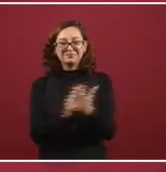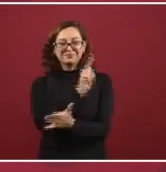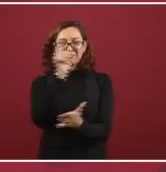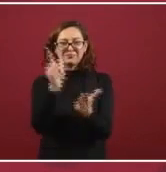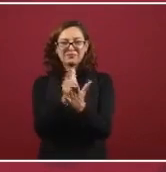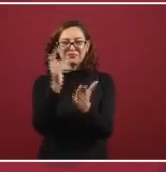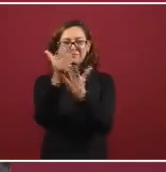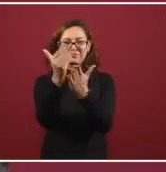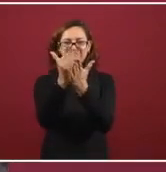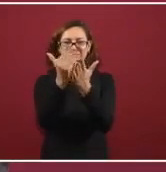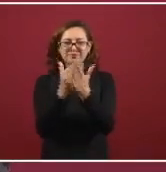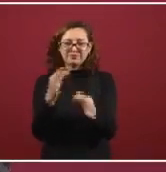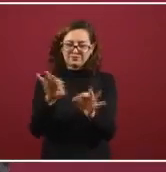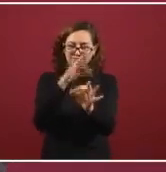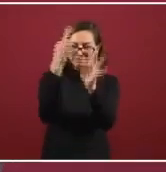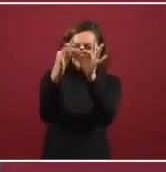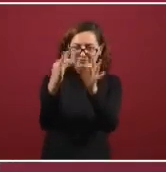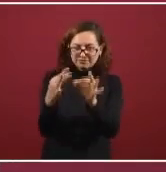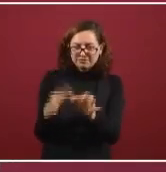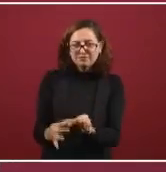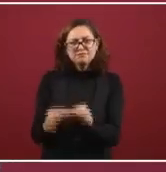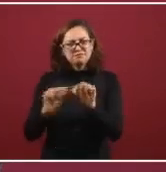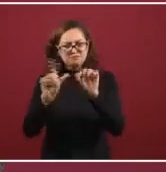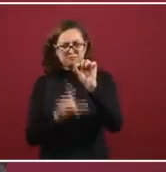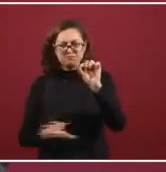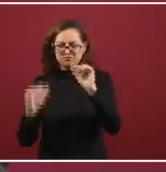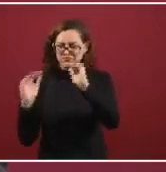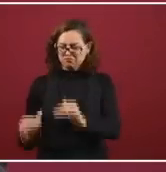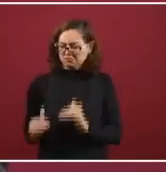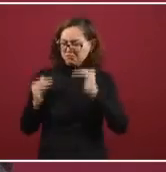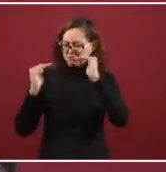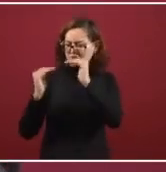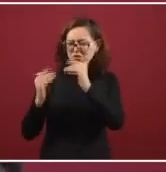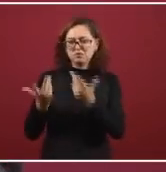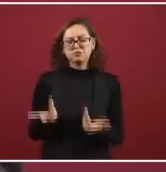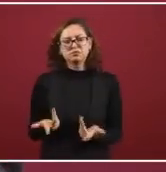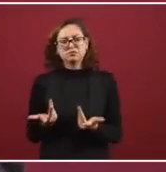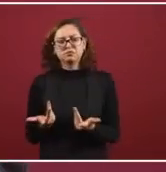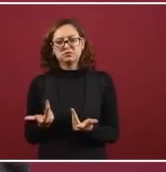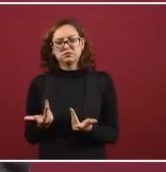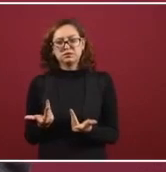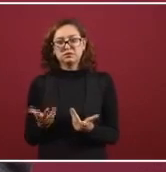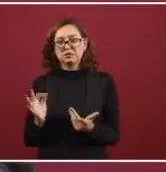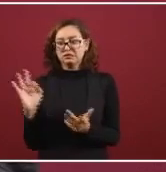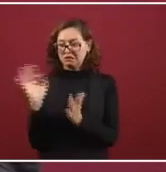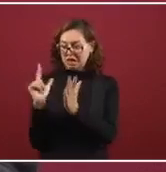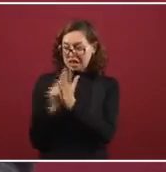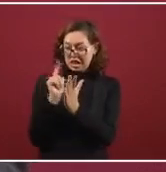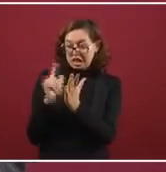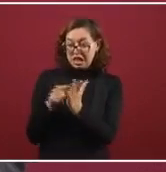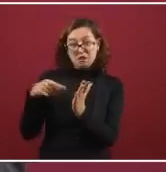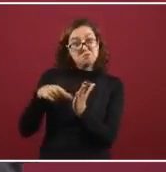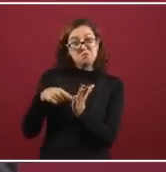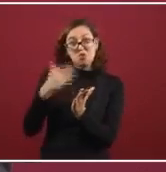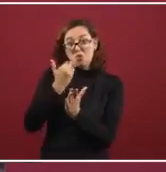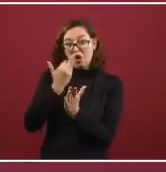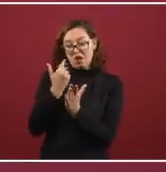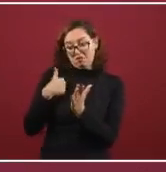eso es la soberanía de México. Malo que estuviéramos haciendo algo que México no aceptara o no estuviese previsto en sus leyes.